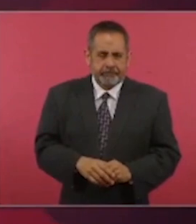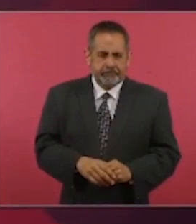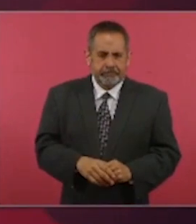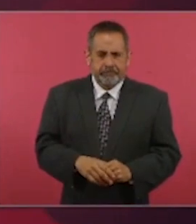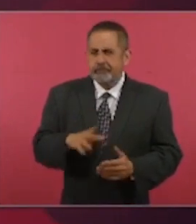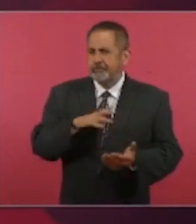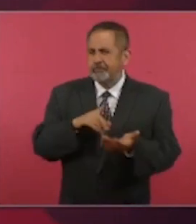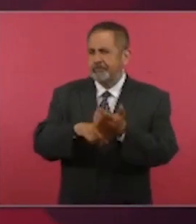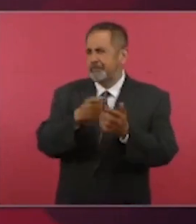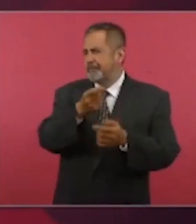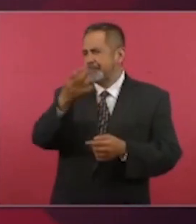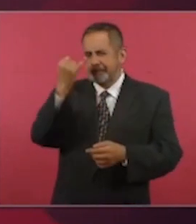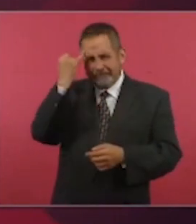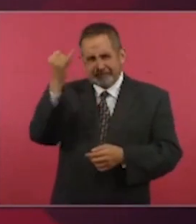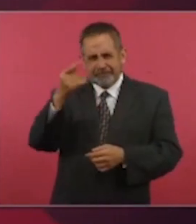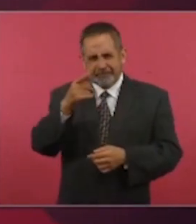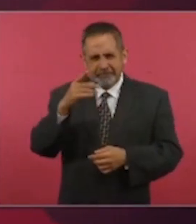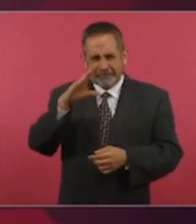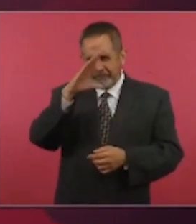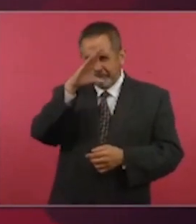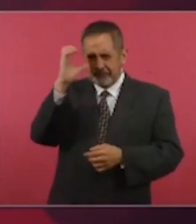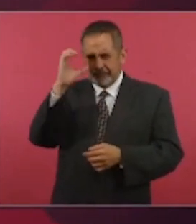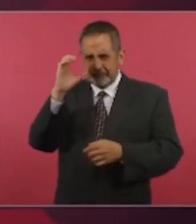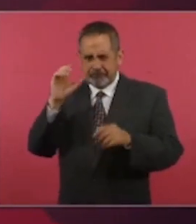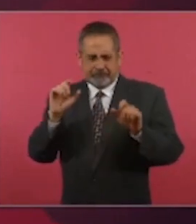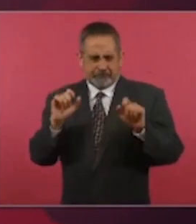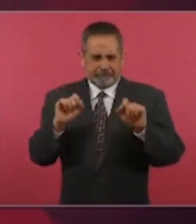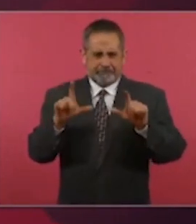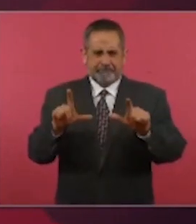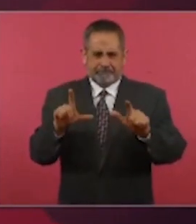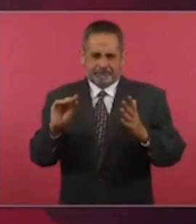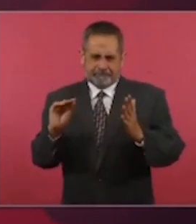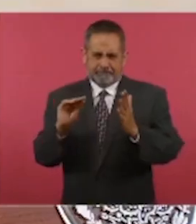existe, por ejemplo, una imagen que